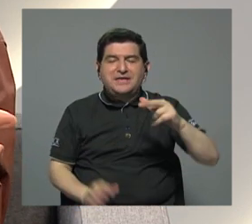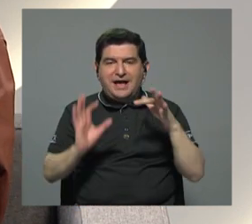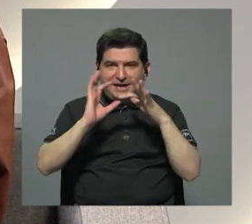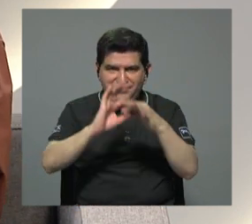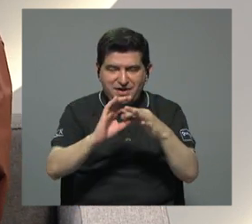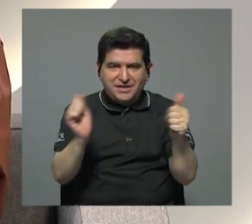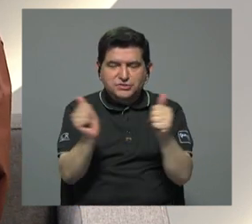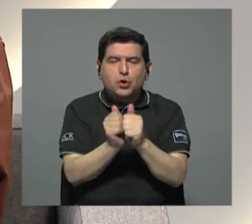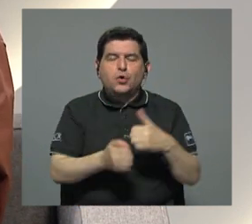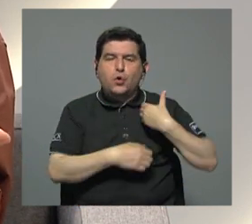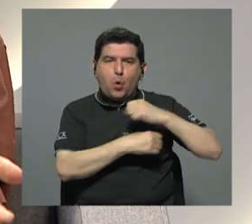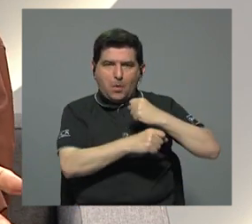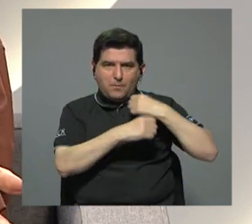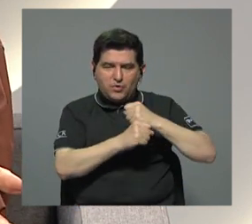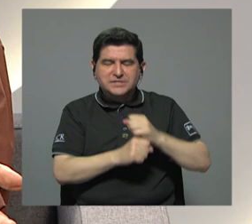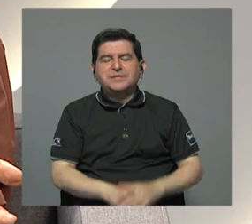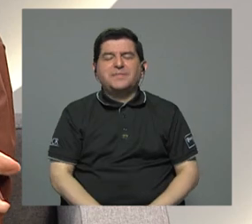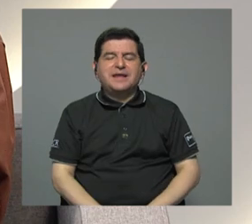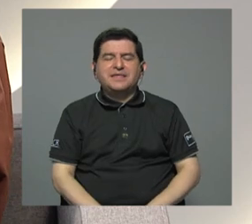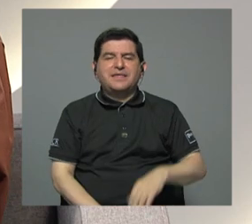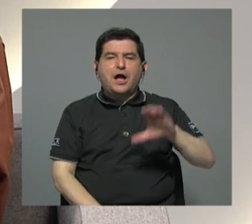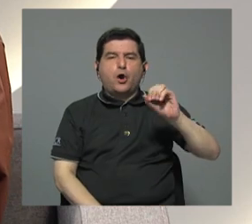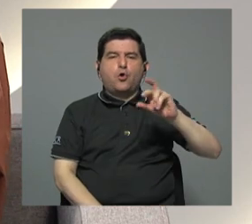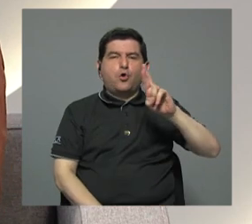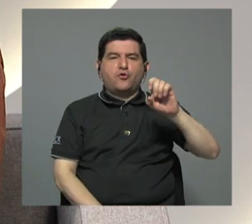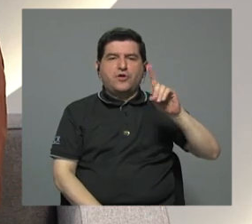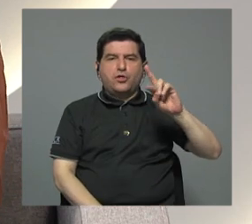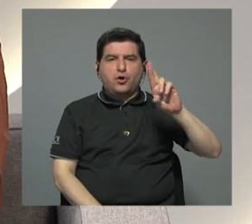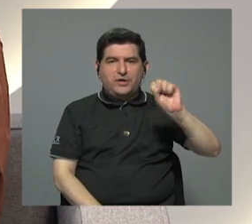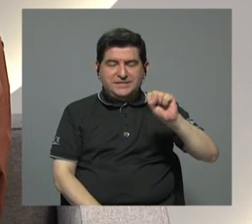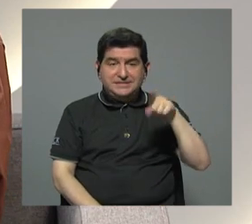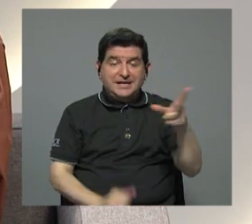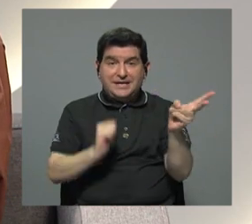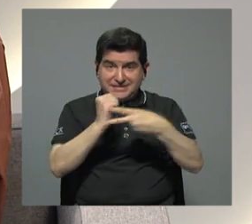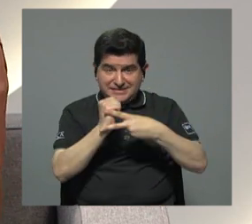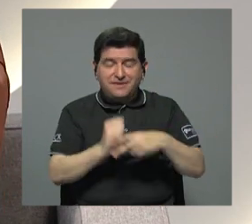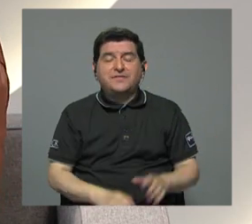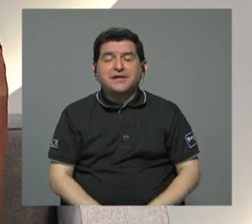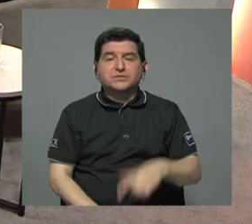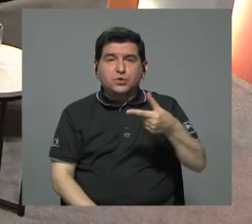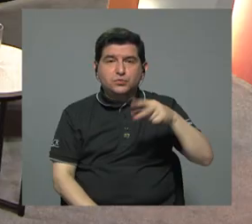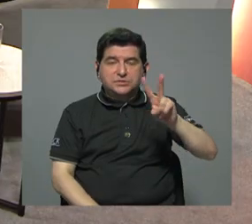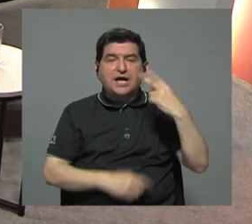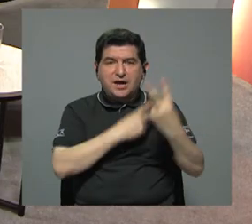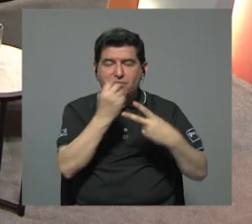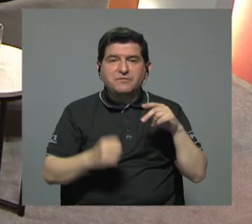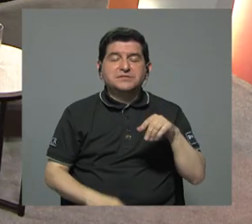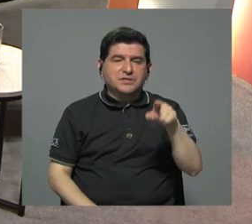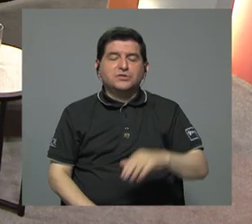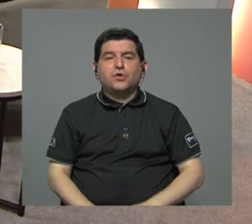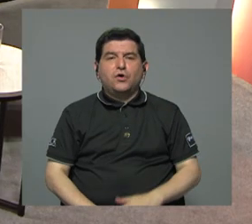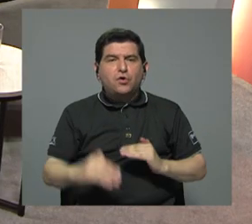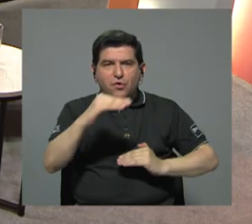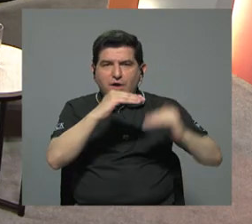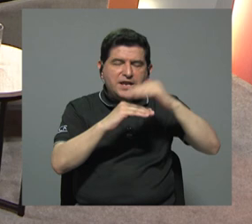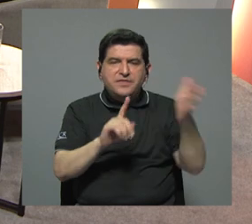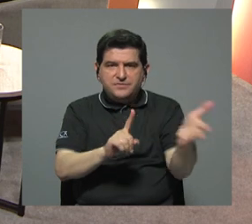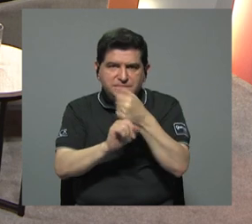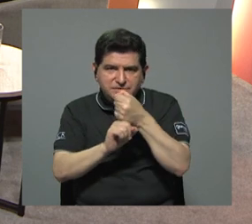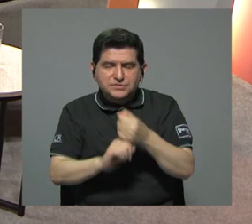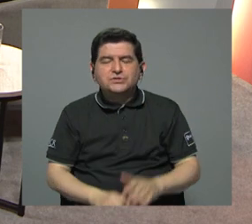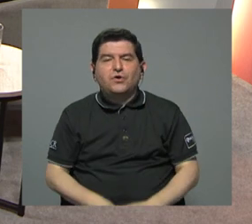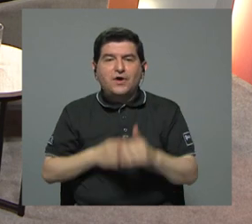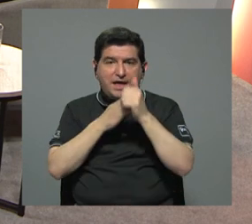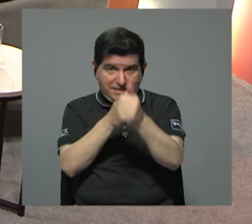con la municipalidad de corredores en este caso esta oportunidad gustavo viales visitó en una ocasión el condominio donde fue apresado el